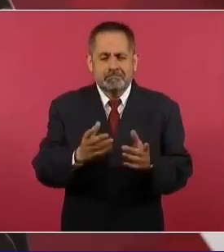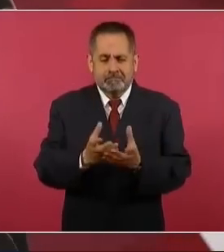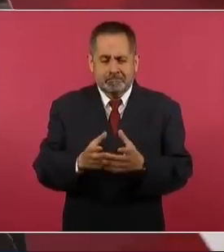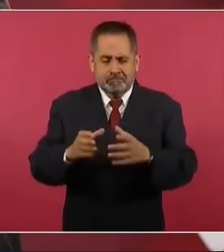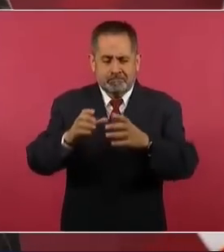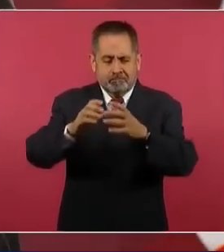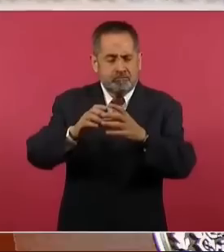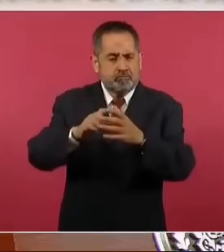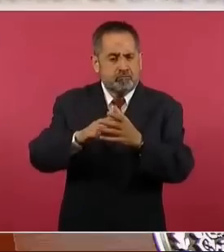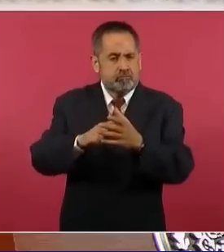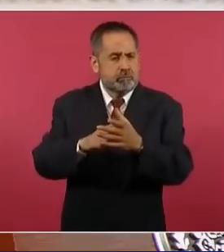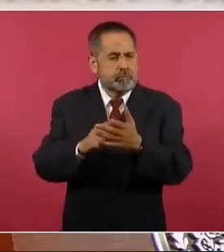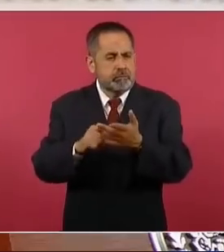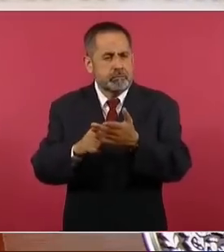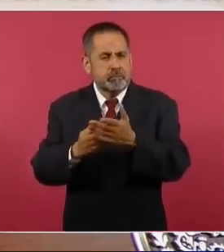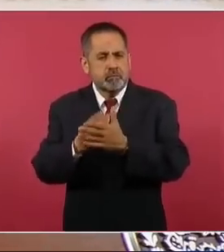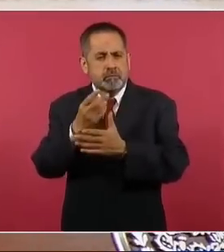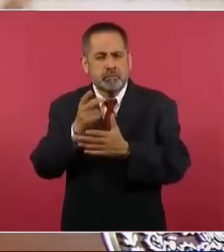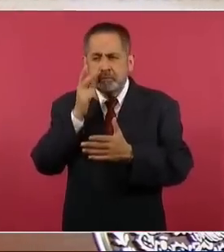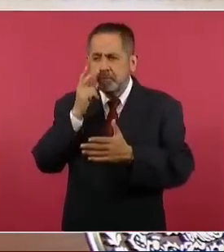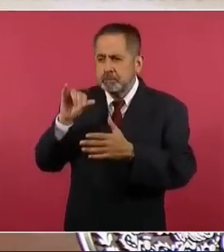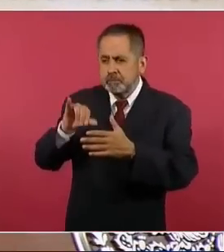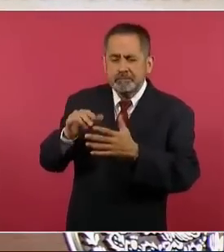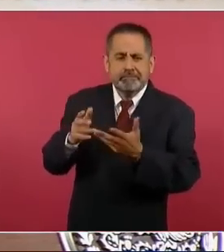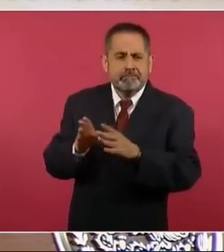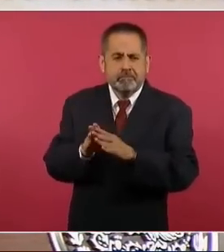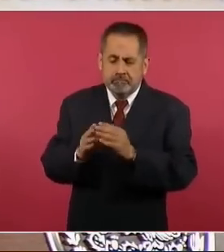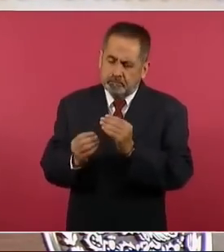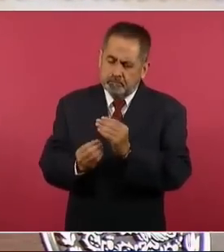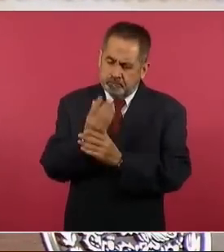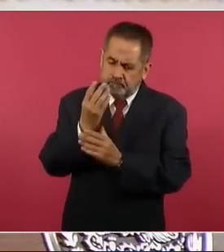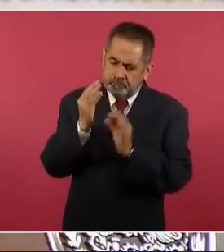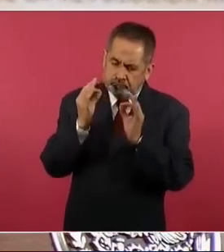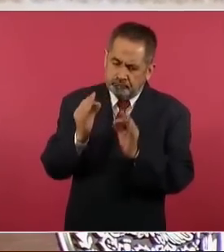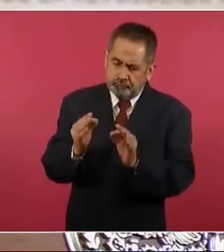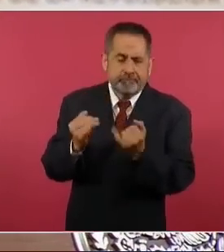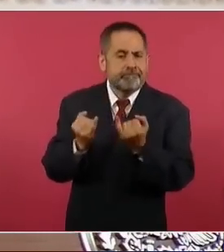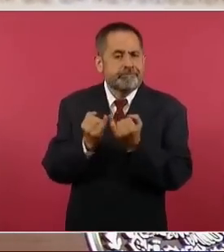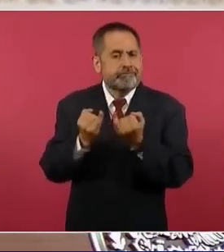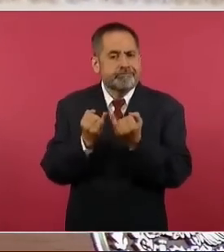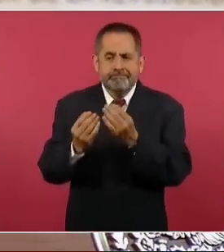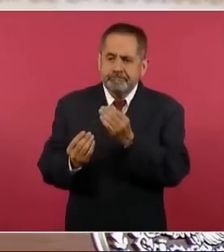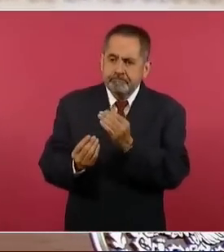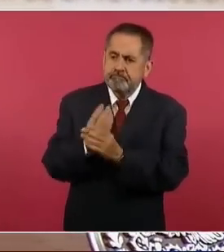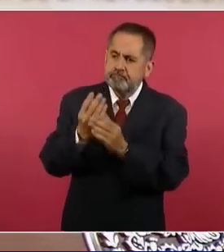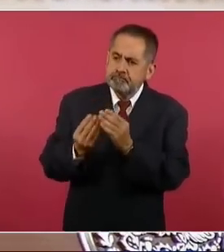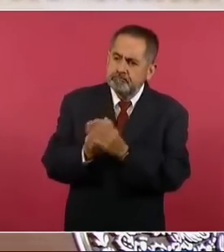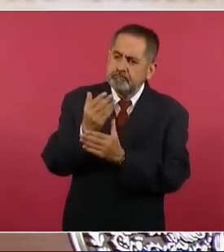e incorporar todo aquello que signifique avance